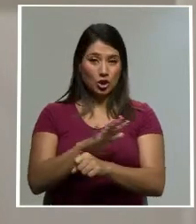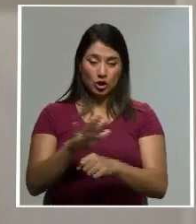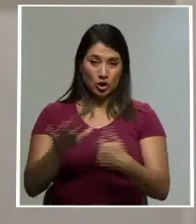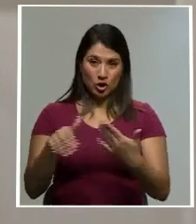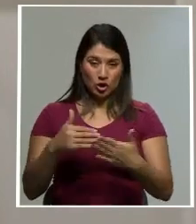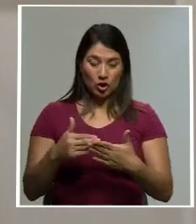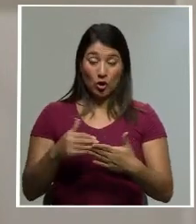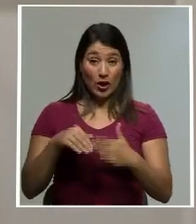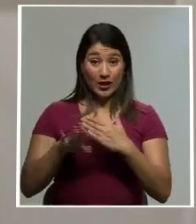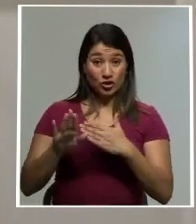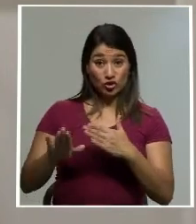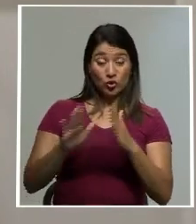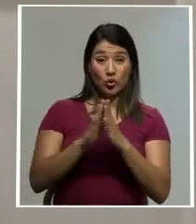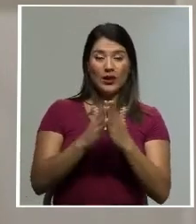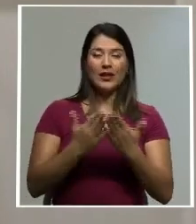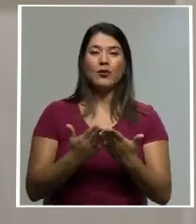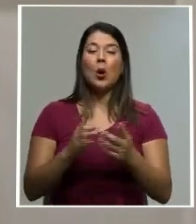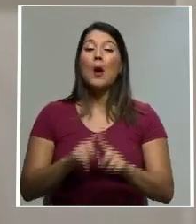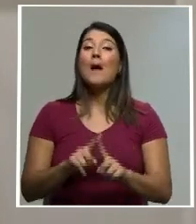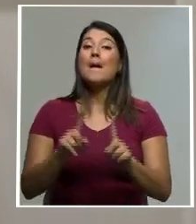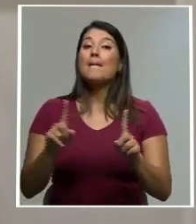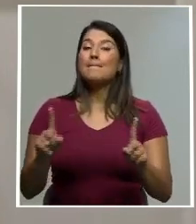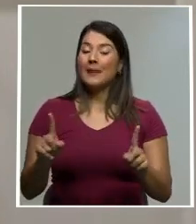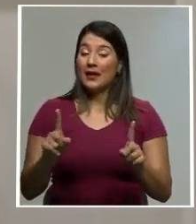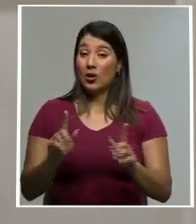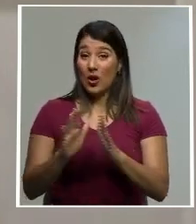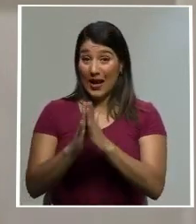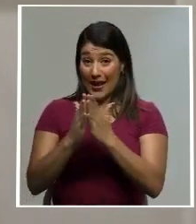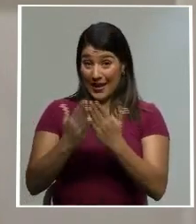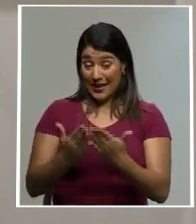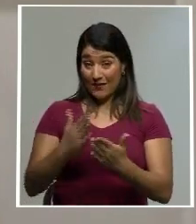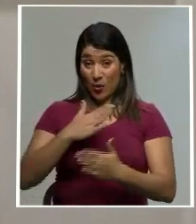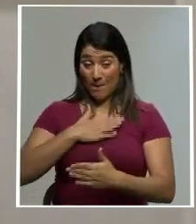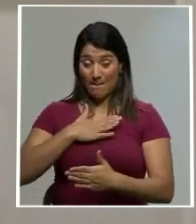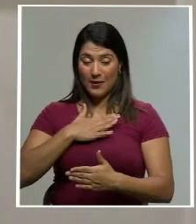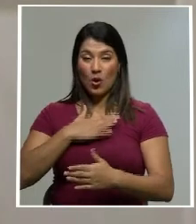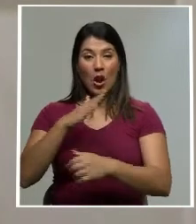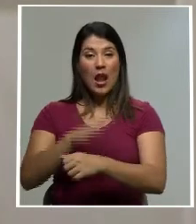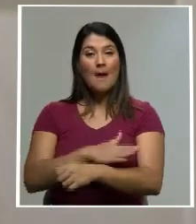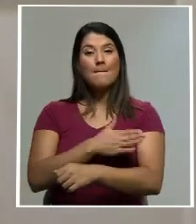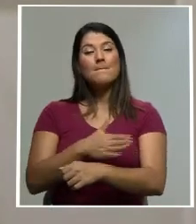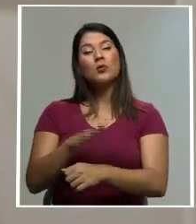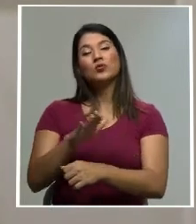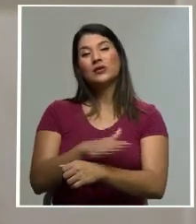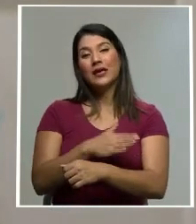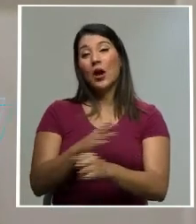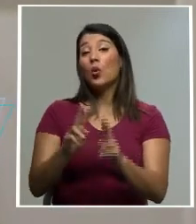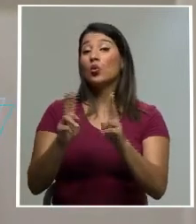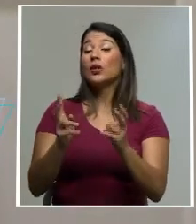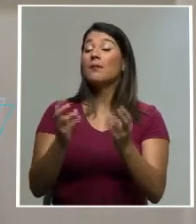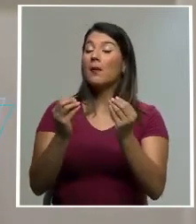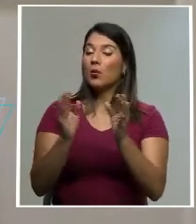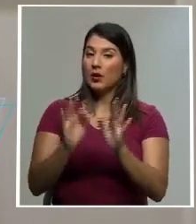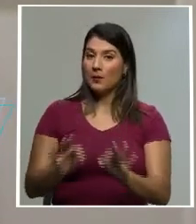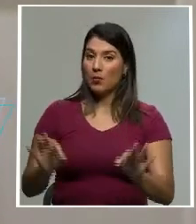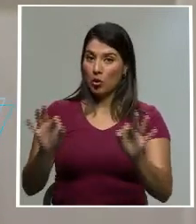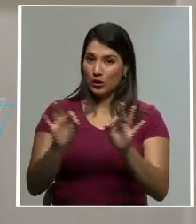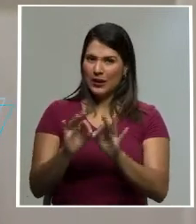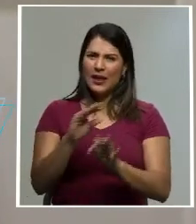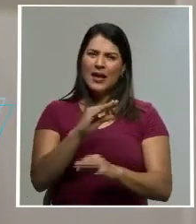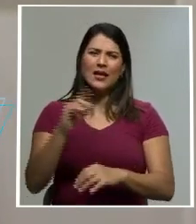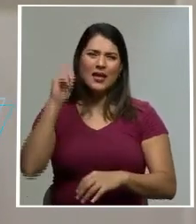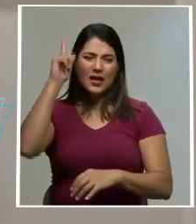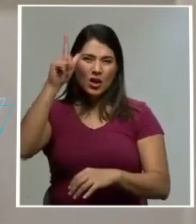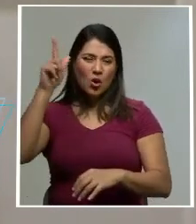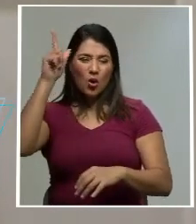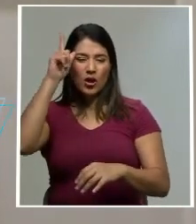de él. Pero sí, digamos, en ese libro concreto mío, la música es un tema muy importante. Y lógicamente tiene que